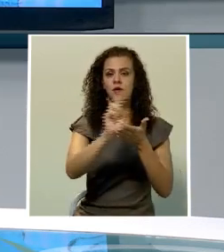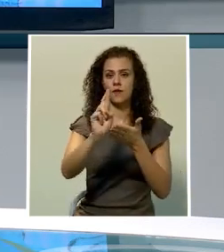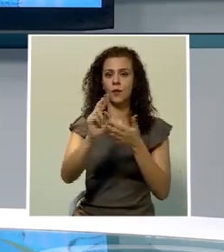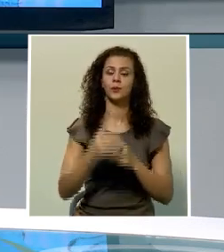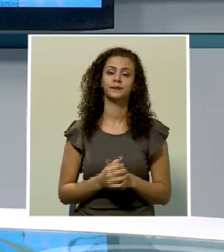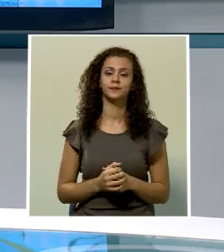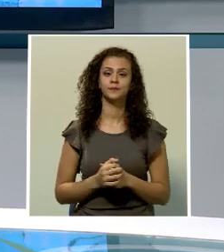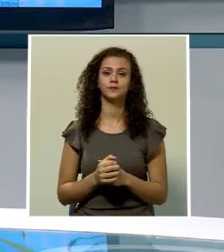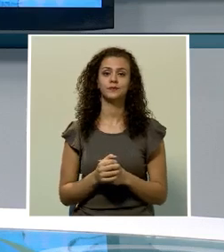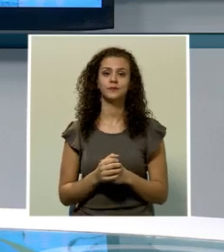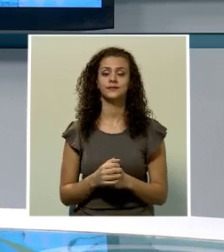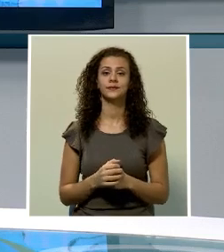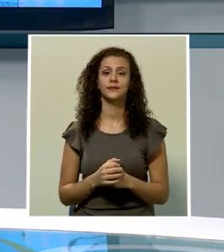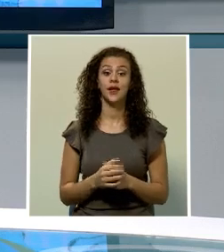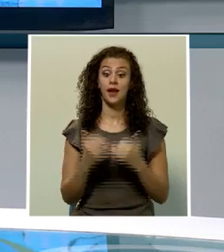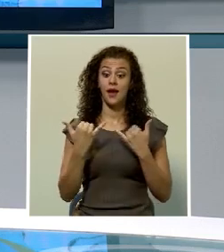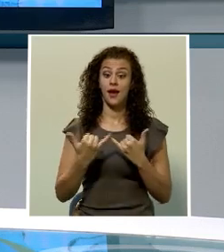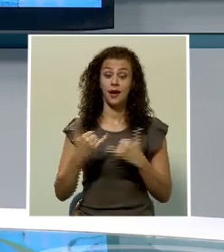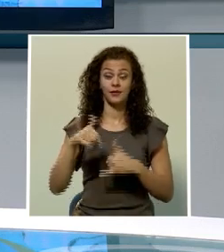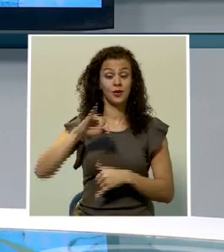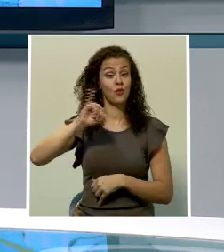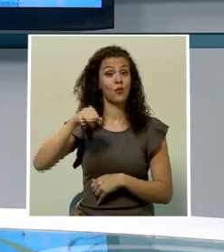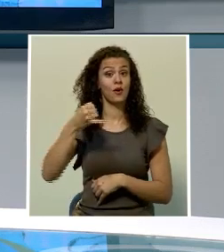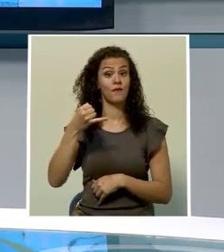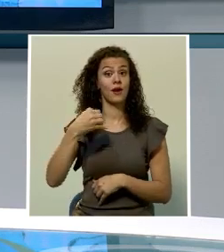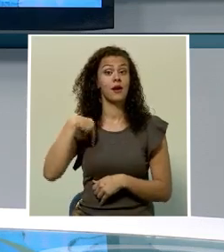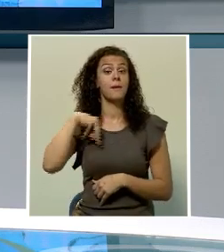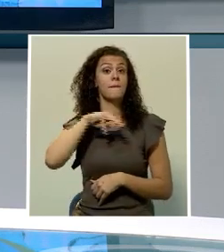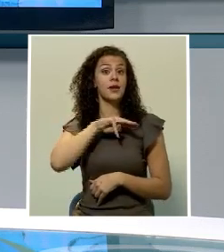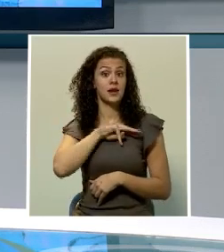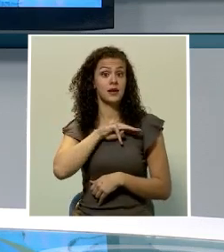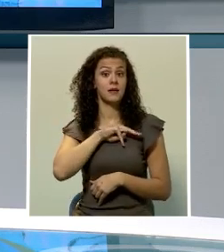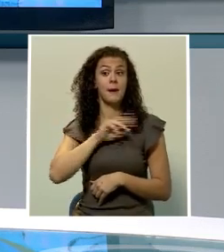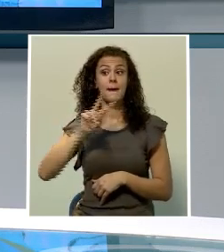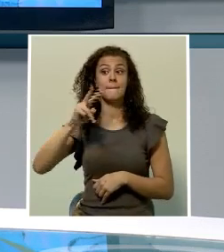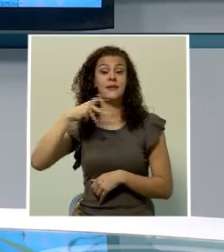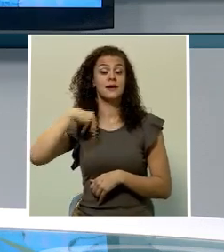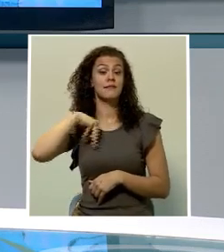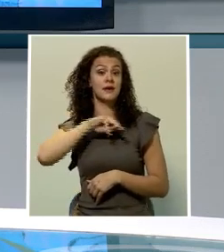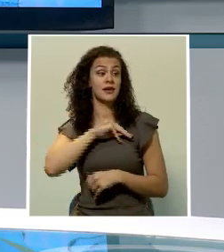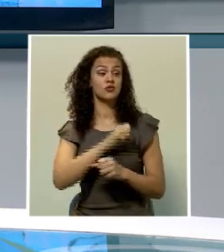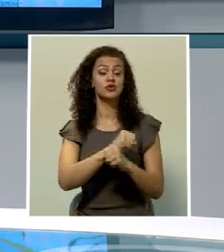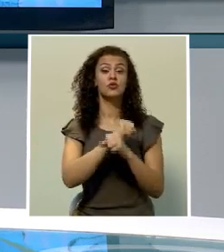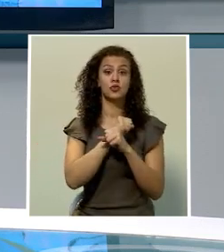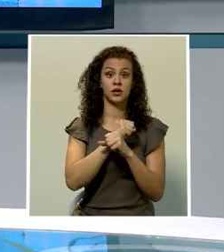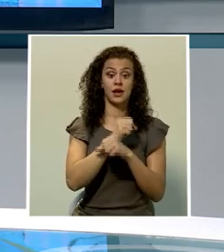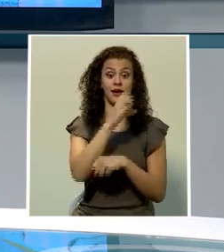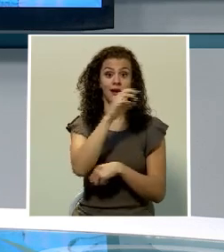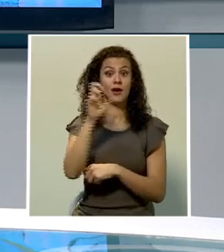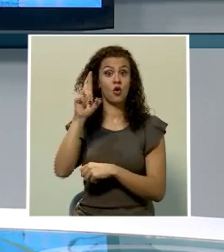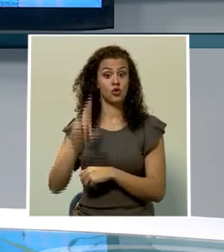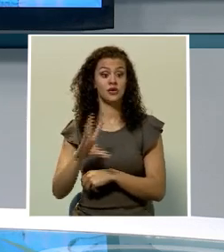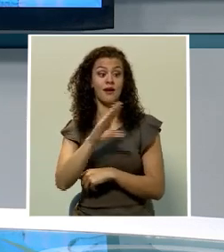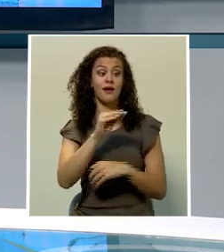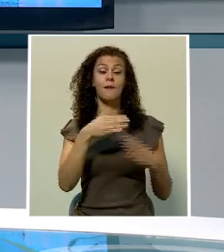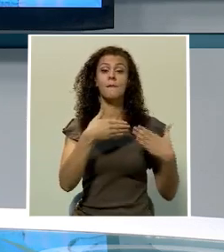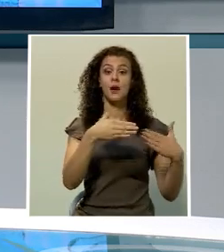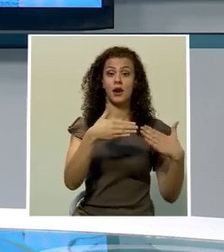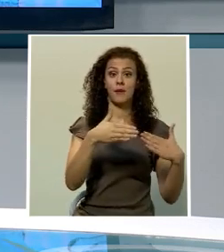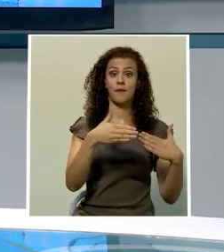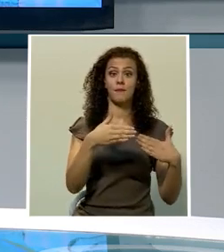Ramón. Este jueves, los viceministros de Seguridad de Costa Rica y